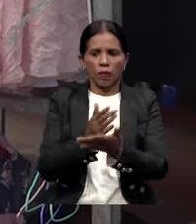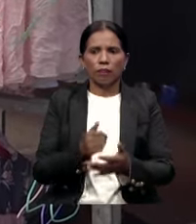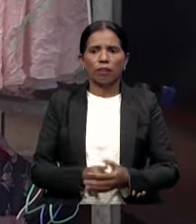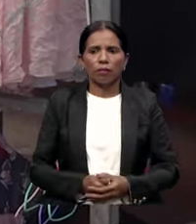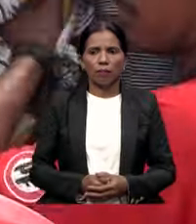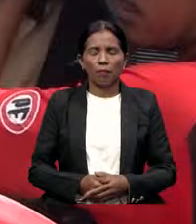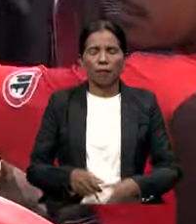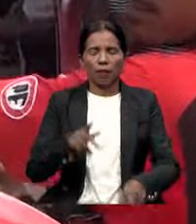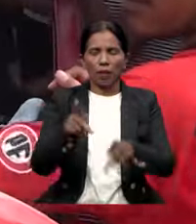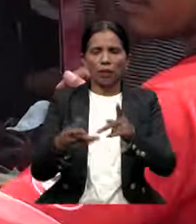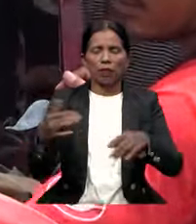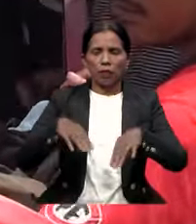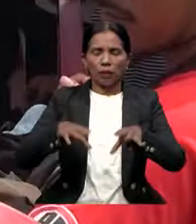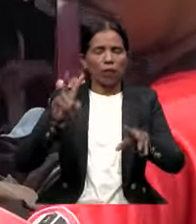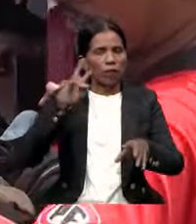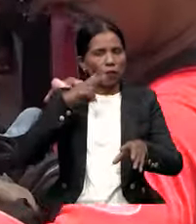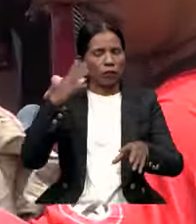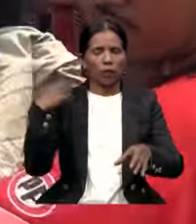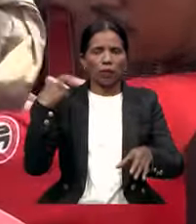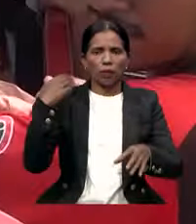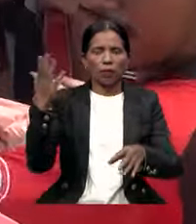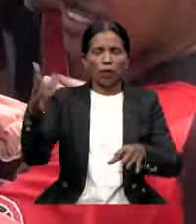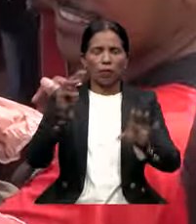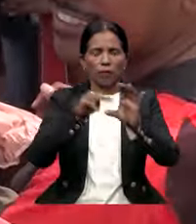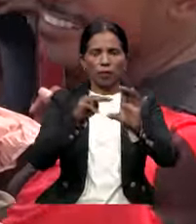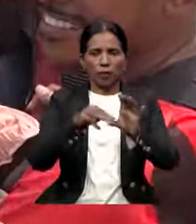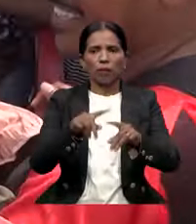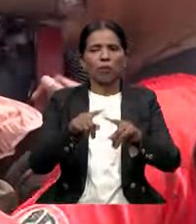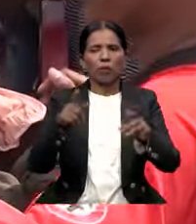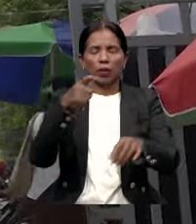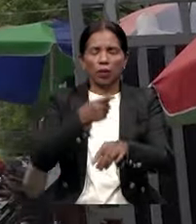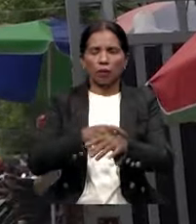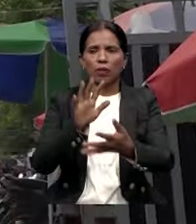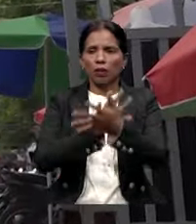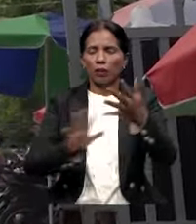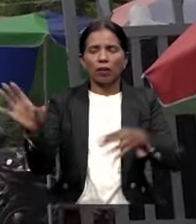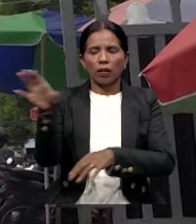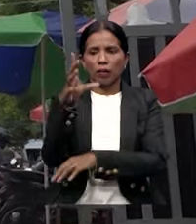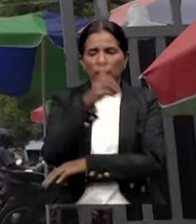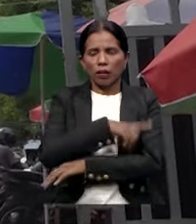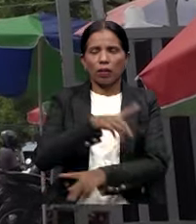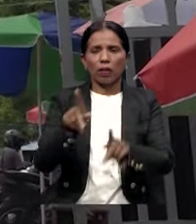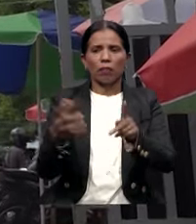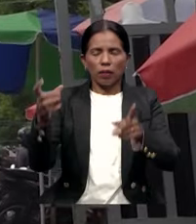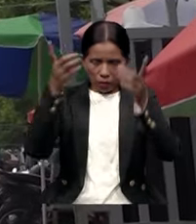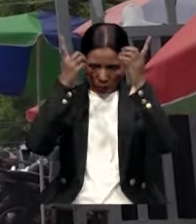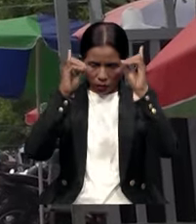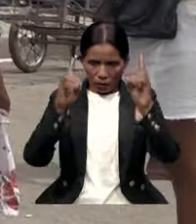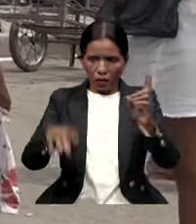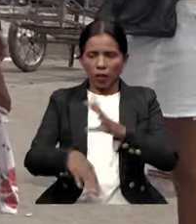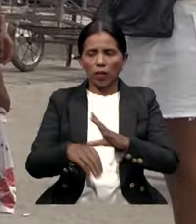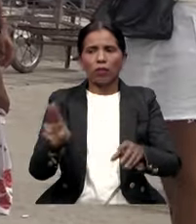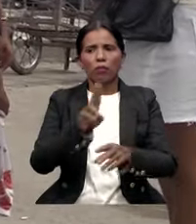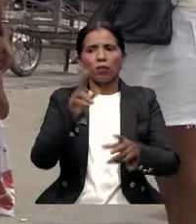Durante ne negociante sira fan modo no ropa y el mercado laran, may be ya tempo celebración lorong natal ne negociante sira decidi sai ho de